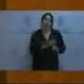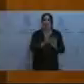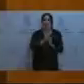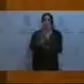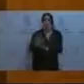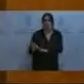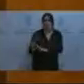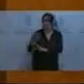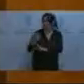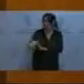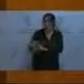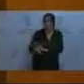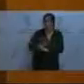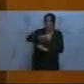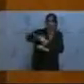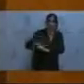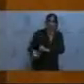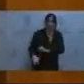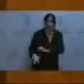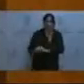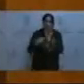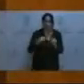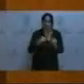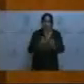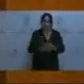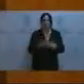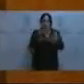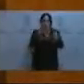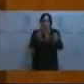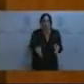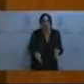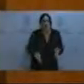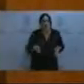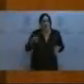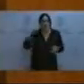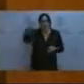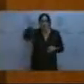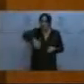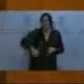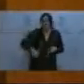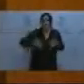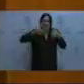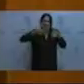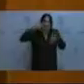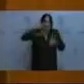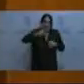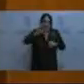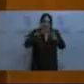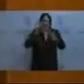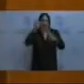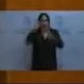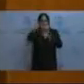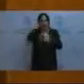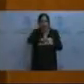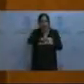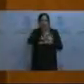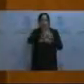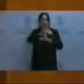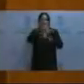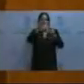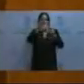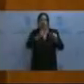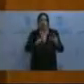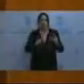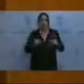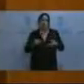ahí al lado, en León, en Galicia. Y además siempre, y digo siempre, los ganaderos asturianos son los últimos que perciben las